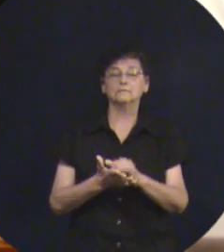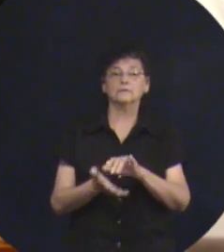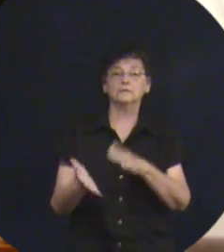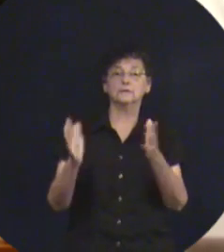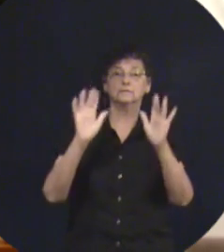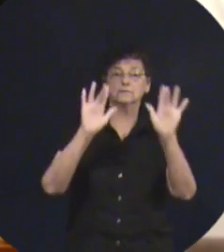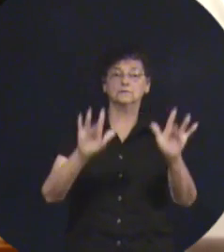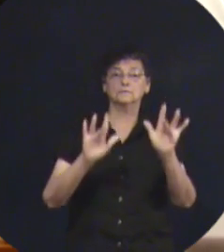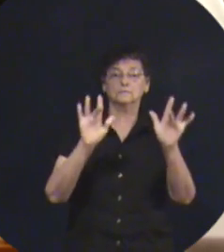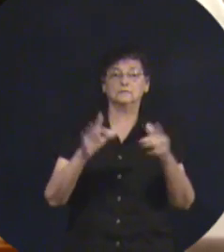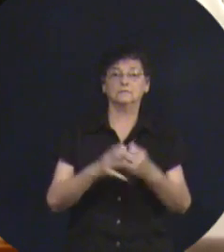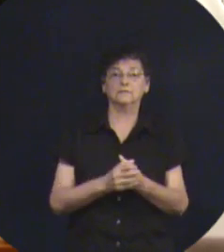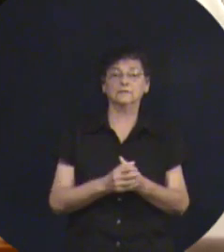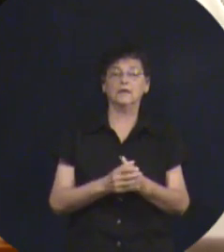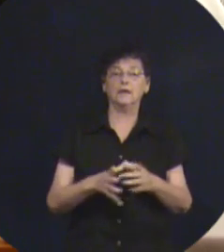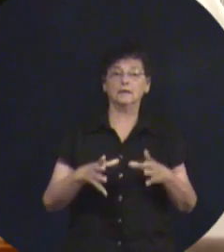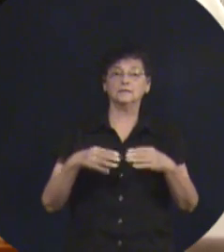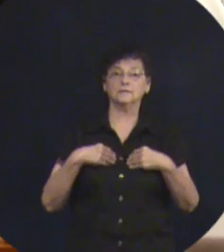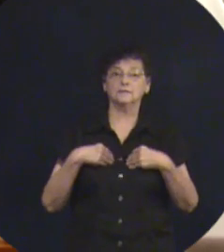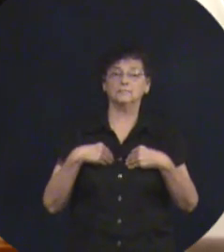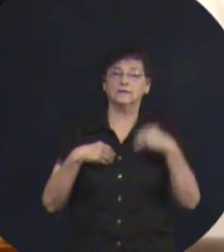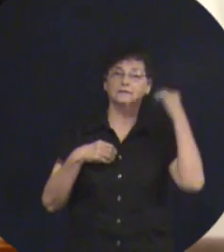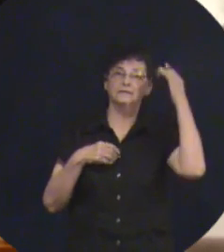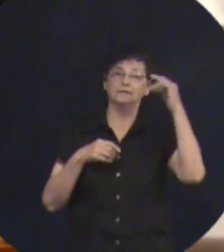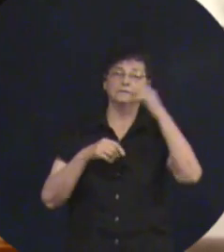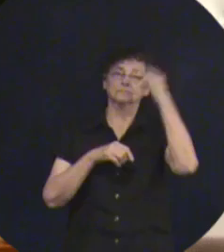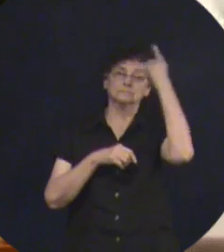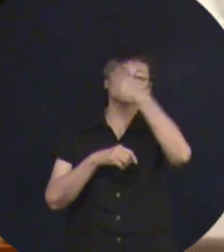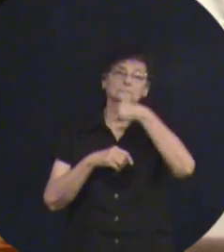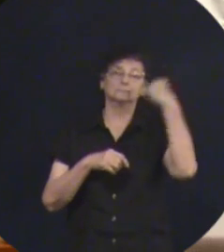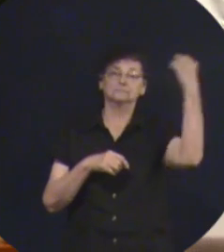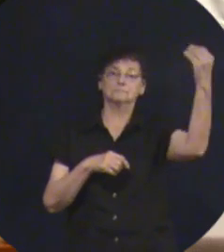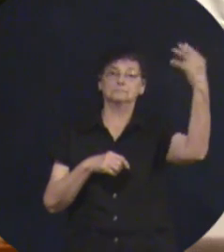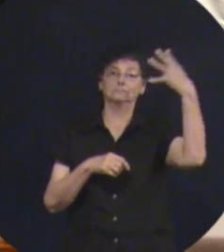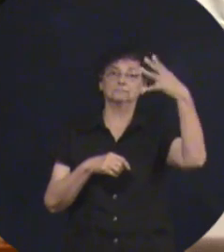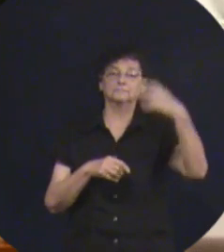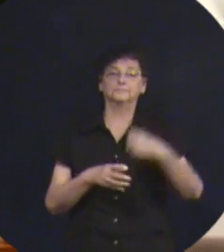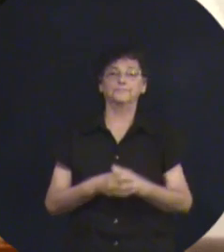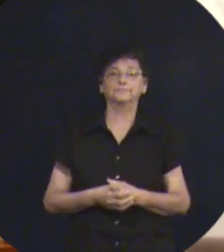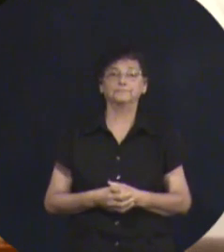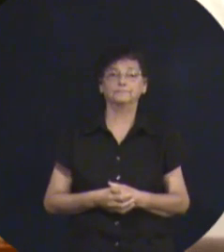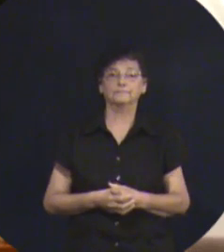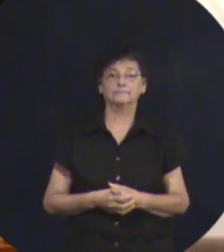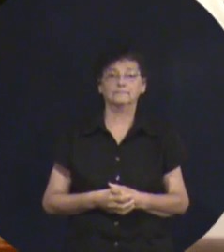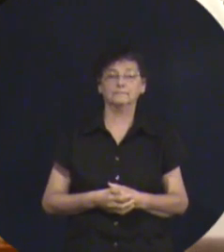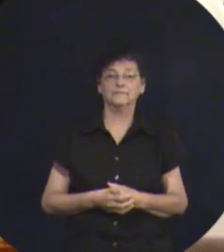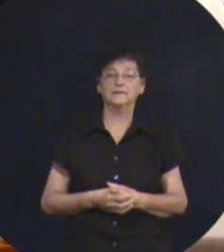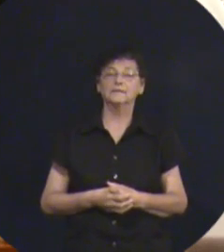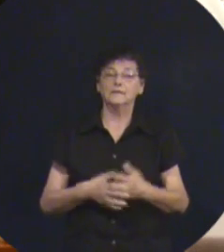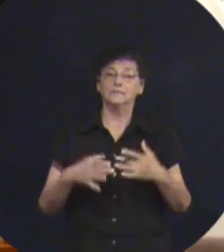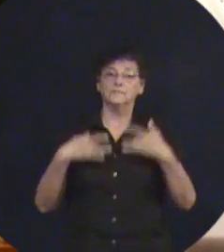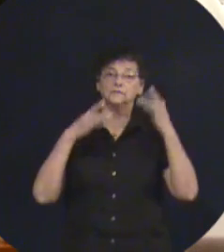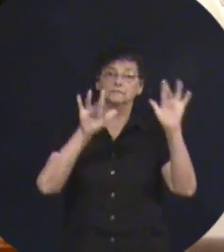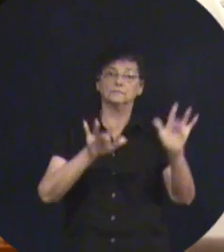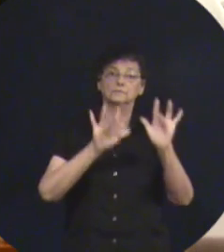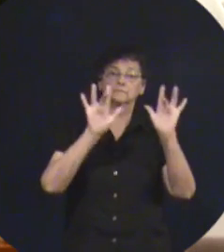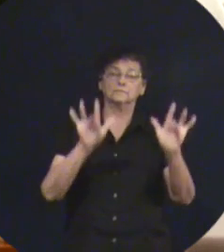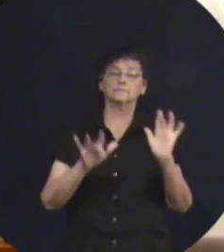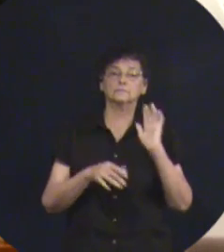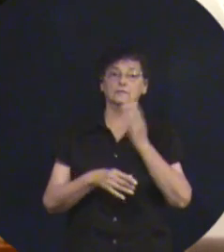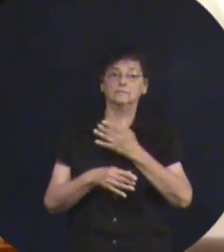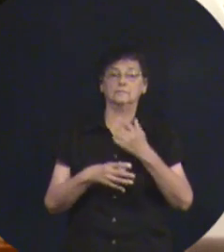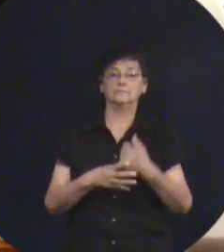muerto en tu misericordia, admítelos a contemplar la luz de tu rostro. Ten misericordia de